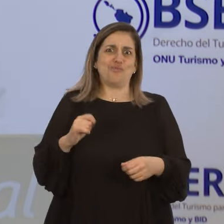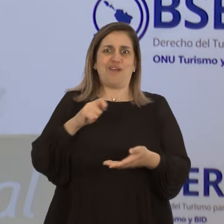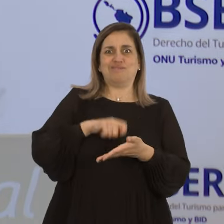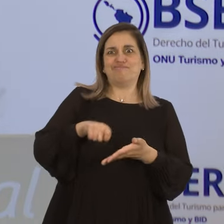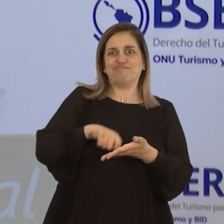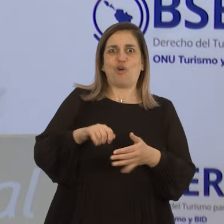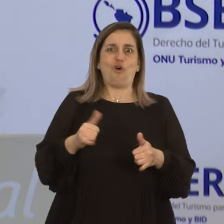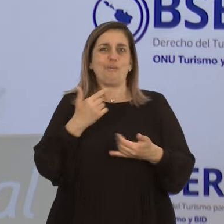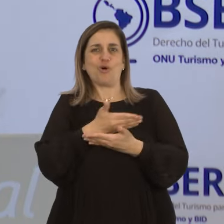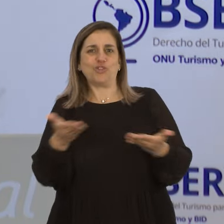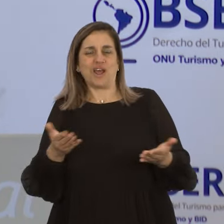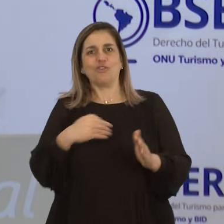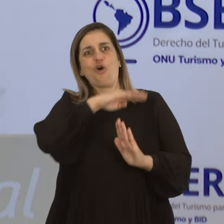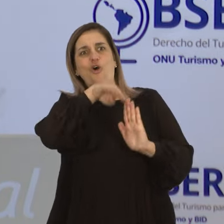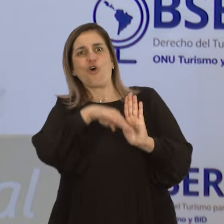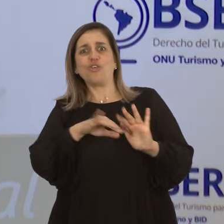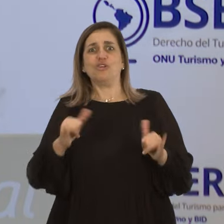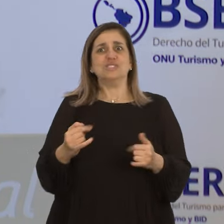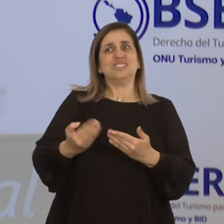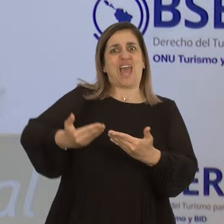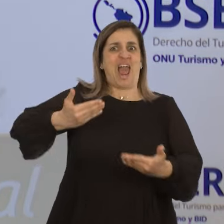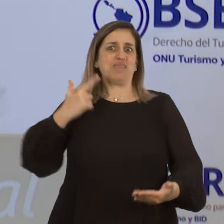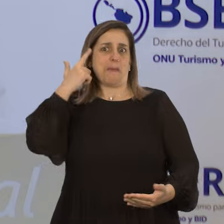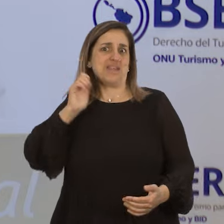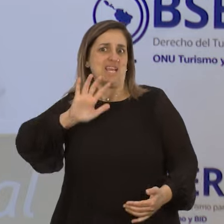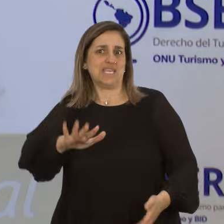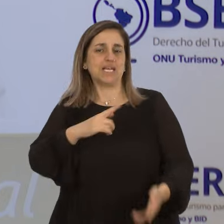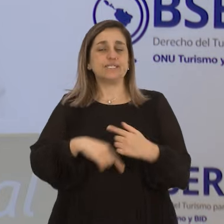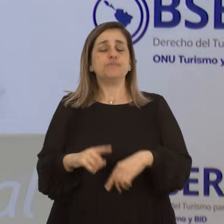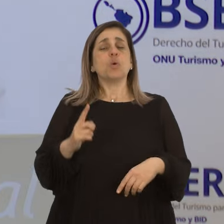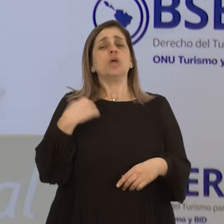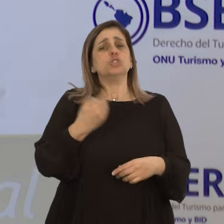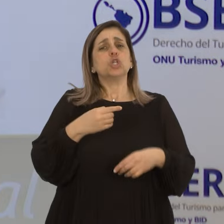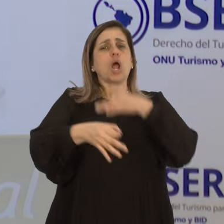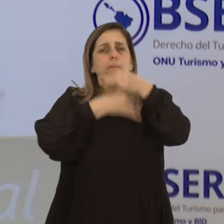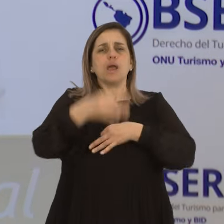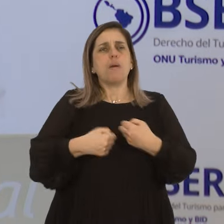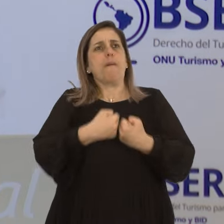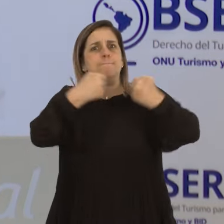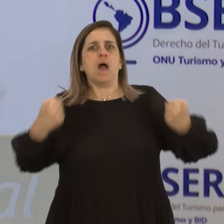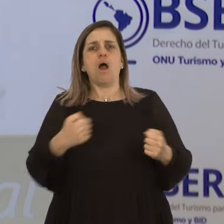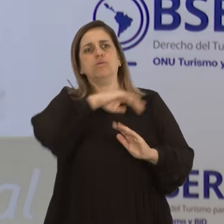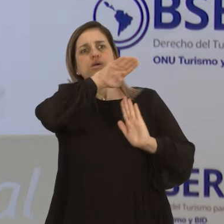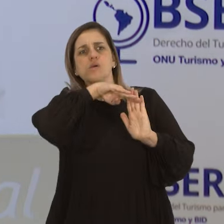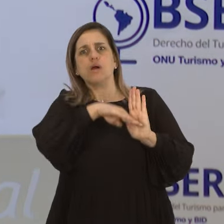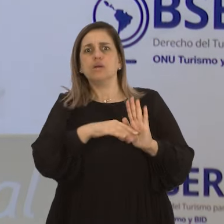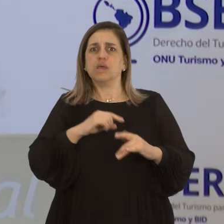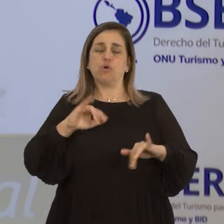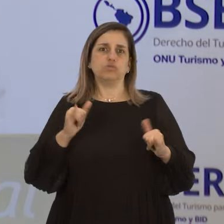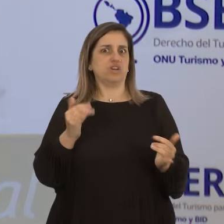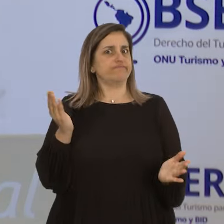más escribir. A mí me da un poquito de temor que cuando escribimos demasiado quedamos